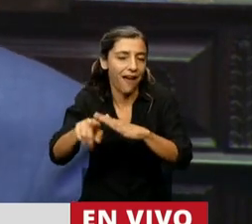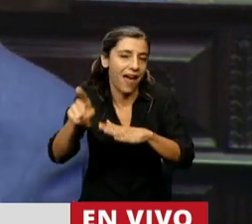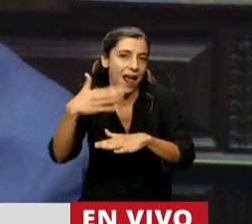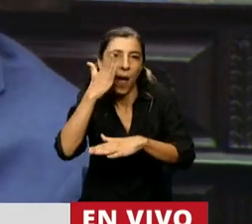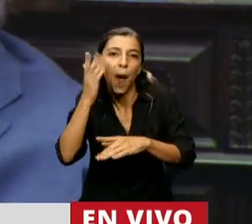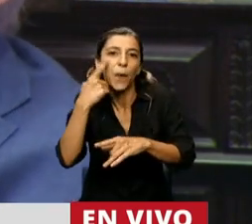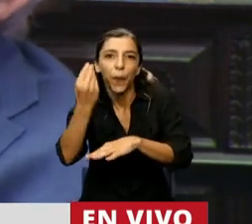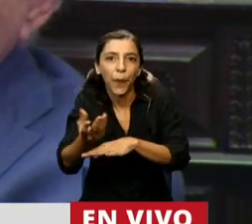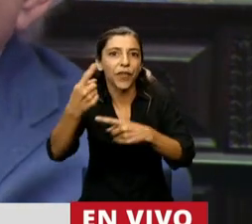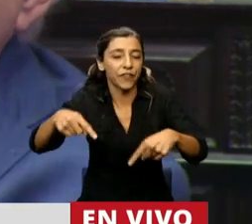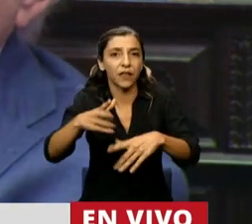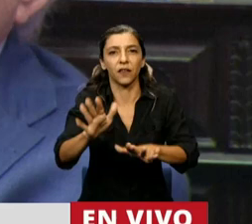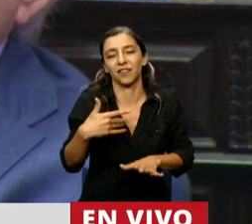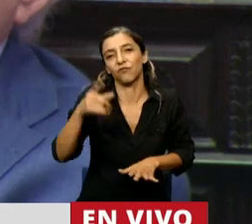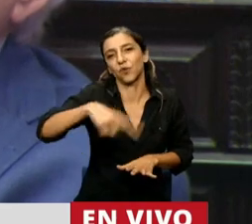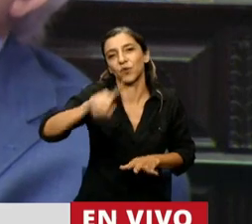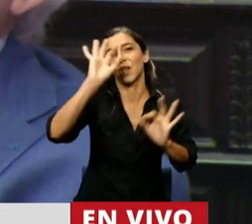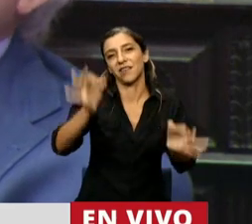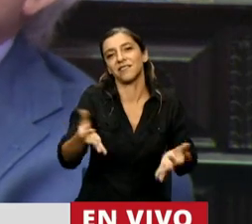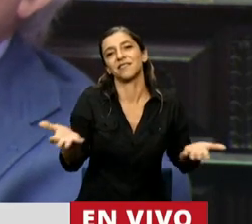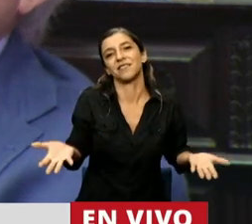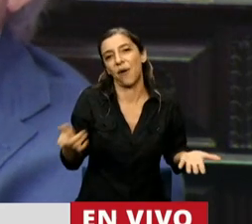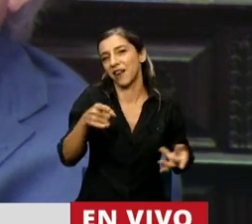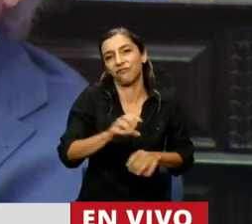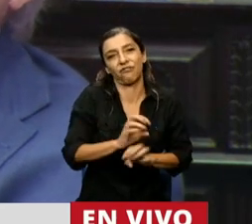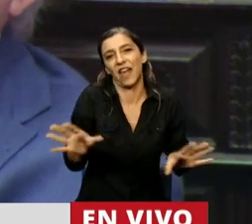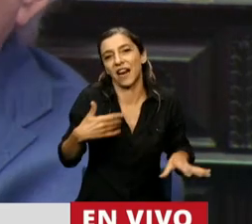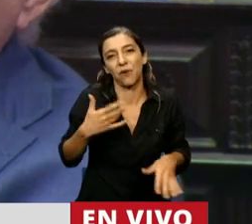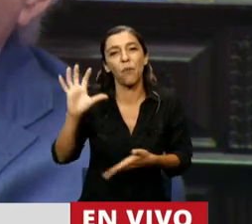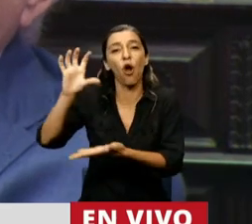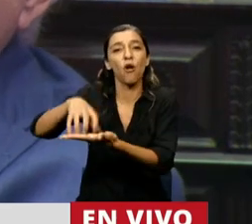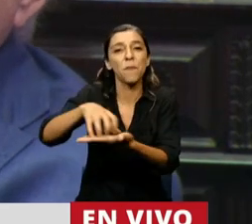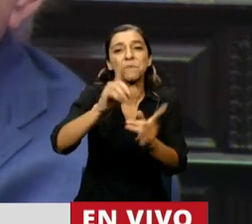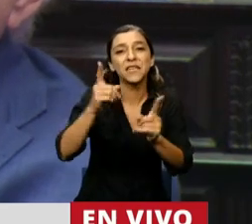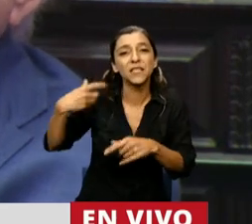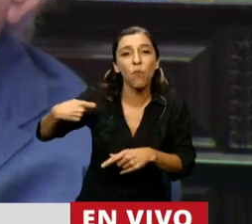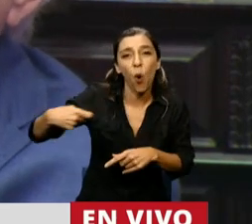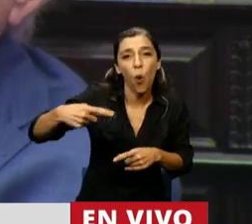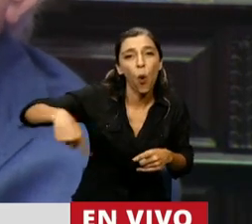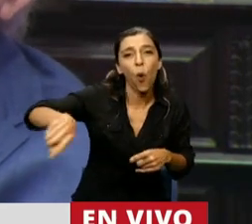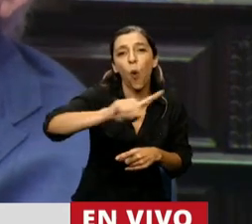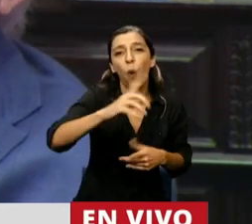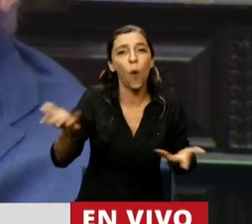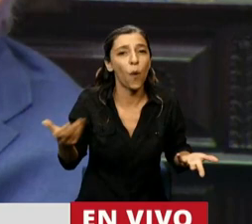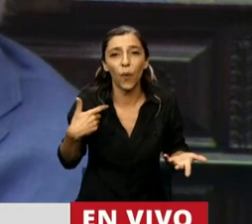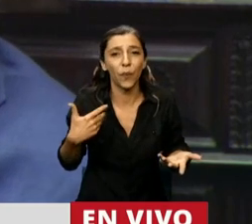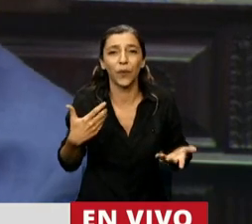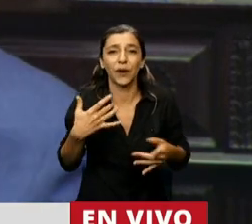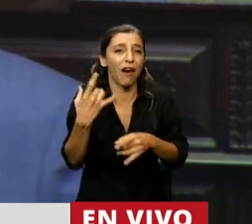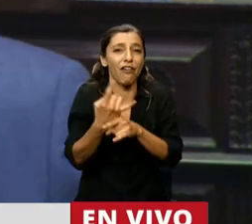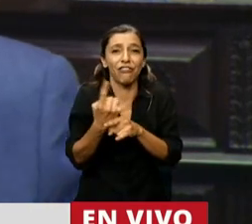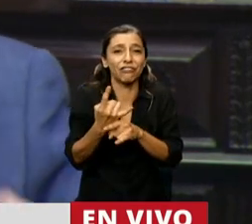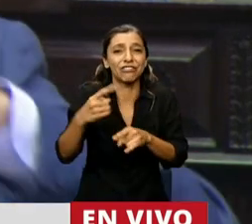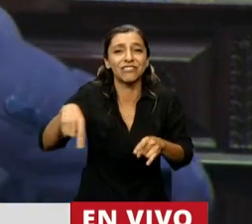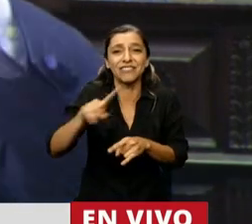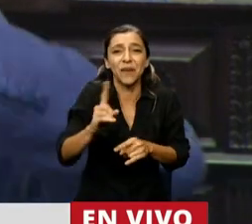y sabes porque si el presidente de roberto concluyó nunca a ningún centro jubilado se han visto las manos ajadas por el tiempo y por el laburo sabe